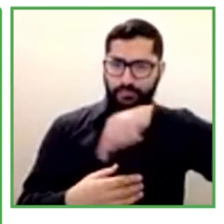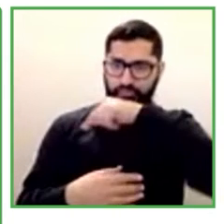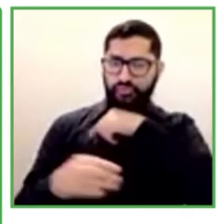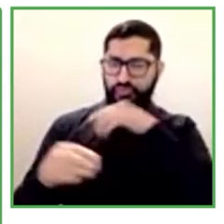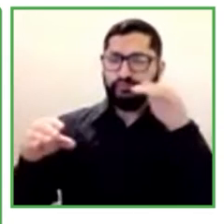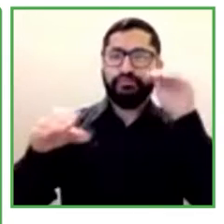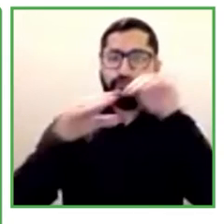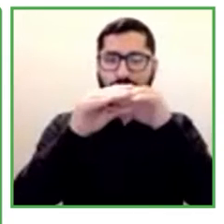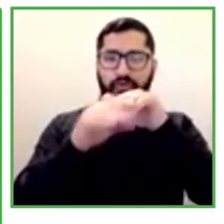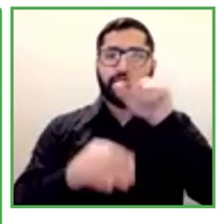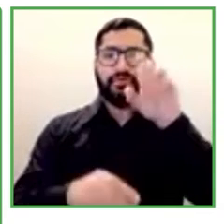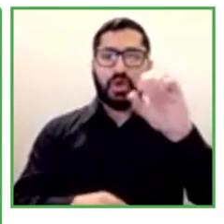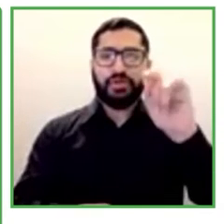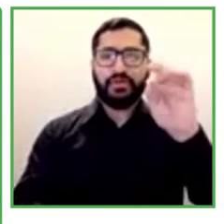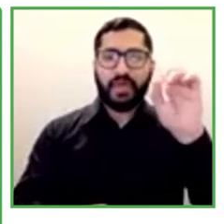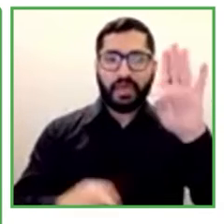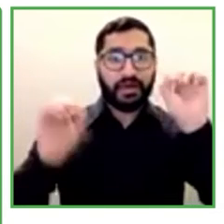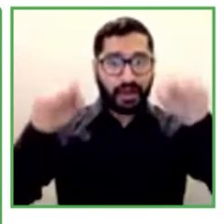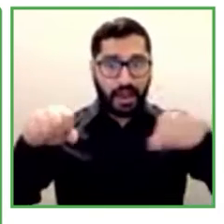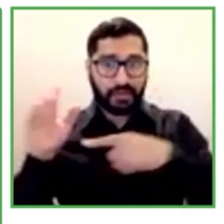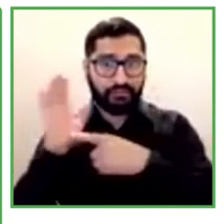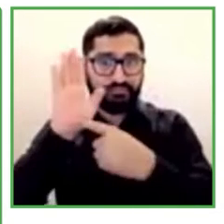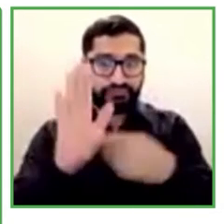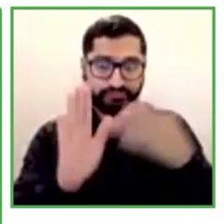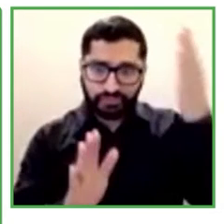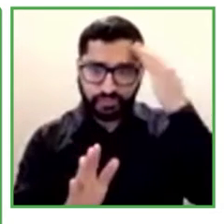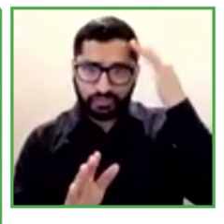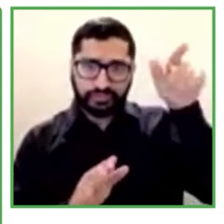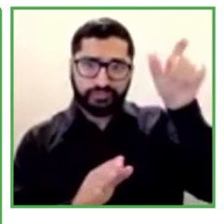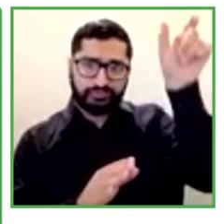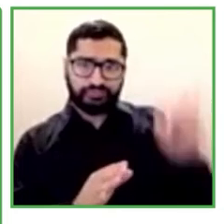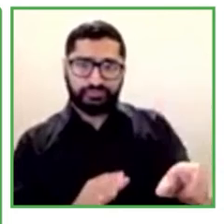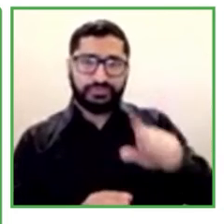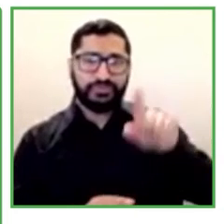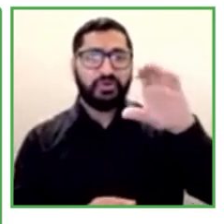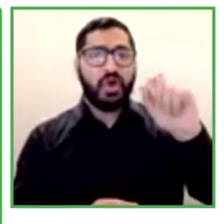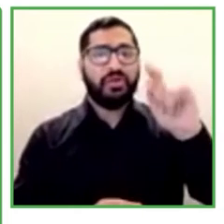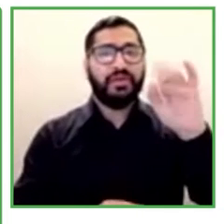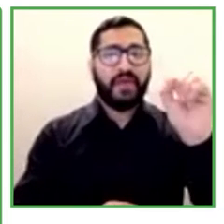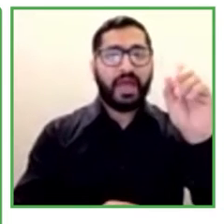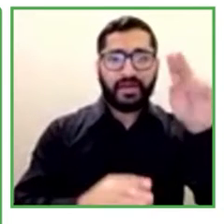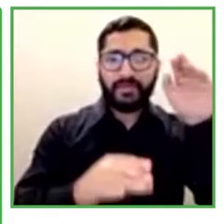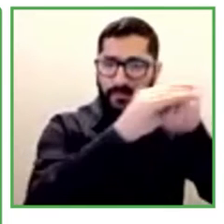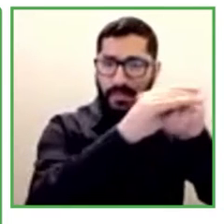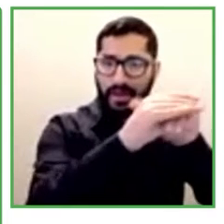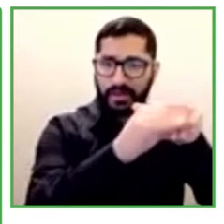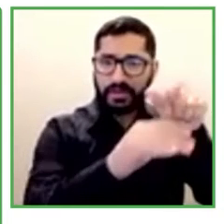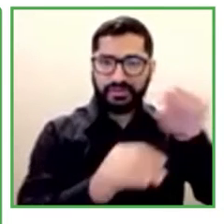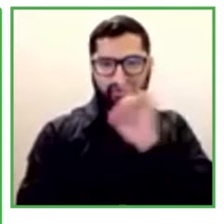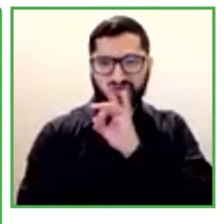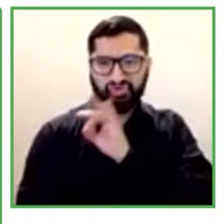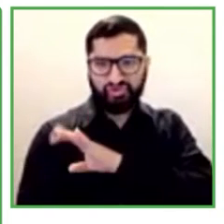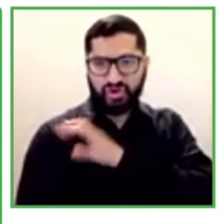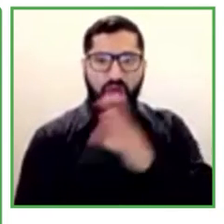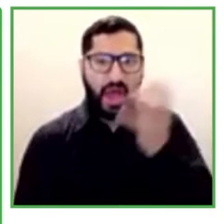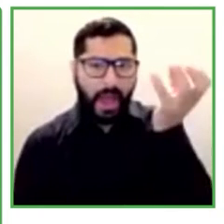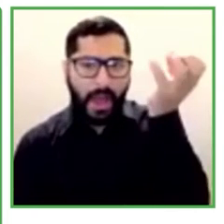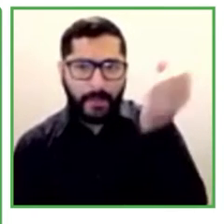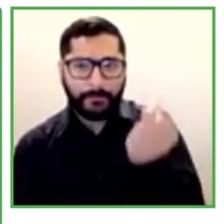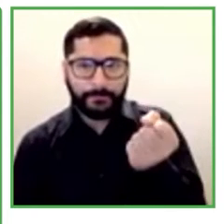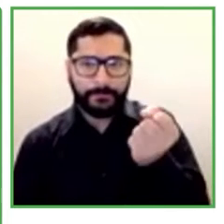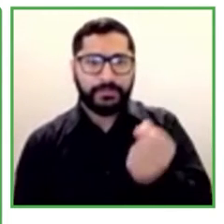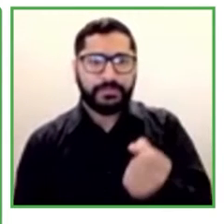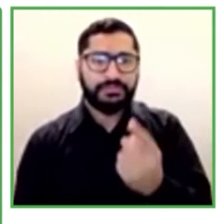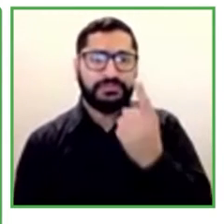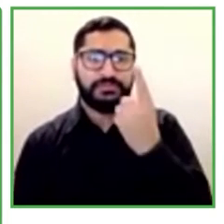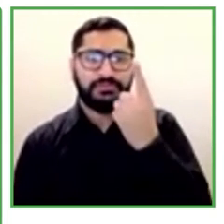Como saben, Scotiabank Chile es un banco canadiense que tiene 190 años de historia. Está presente en nuestro país desde 1990. Y la